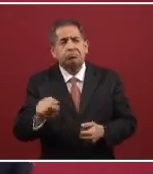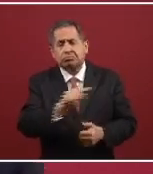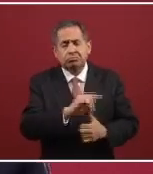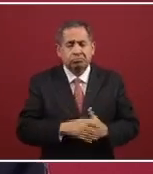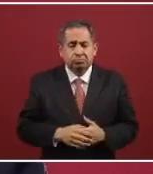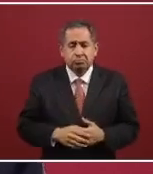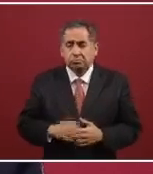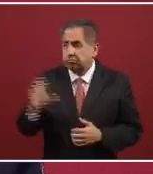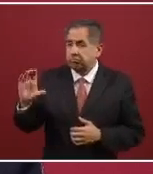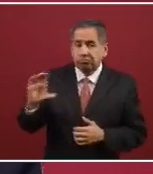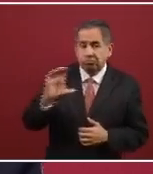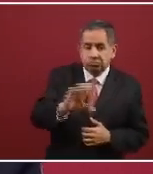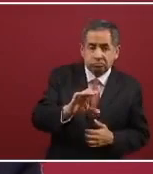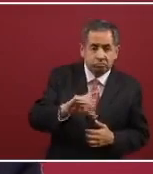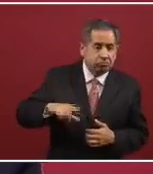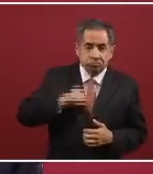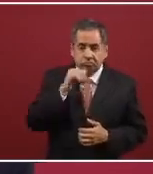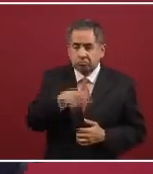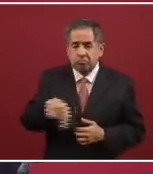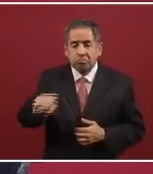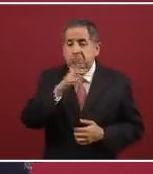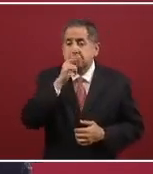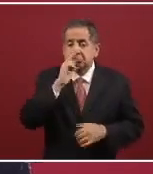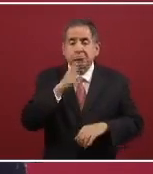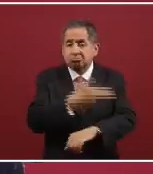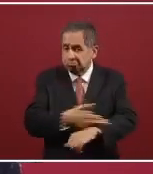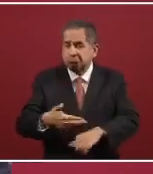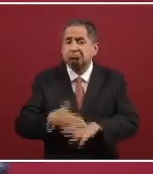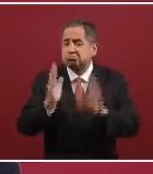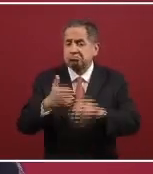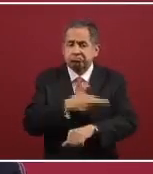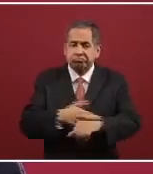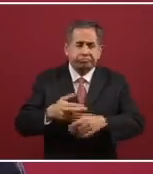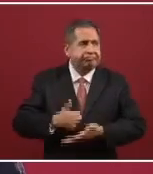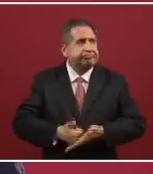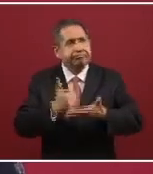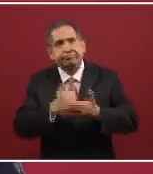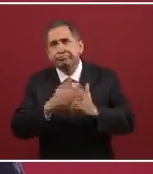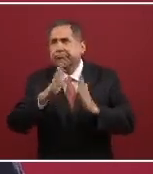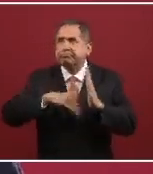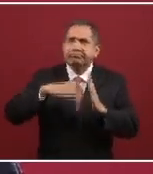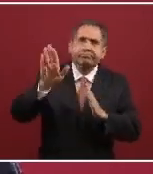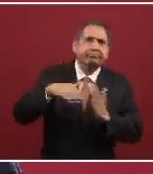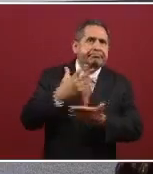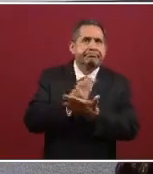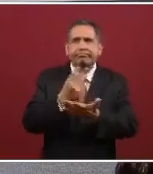No reciben nada y los padres son los encargados del mantenimiento.